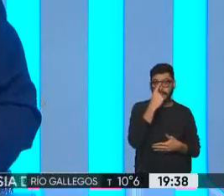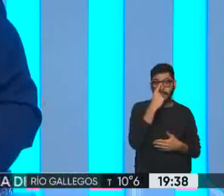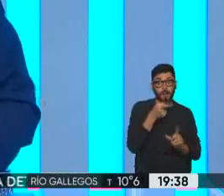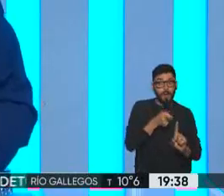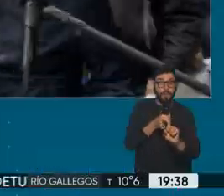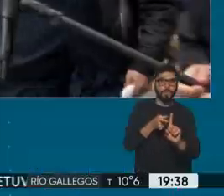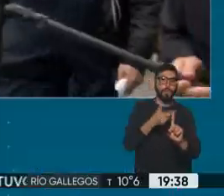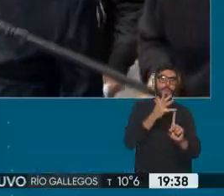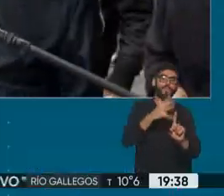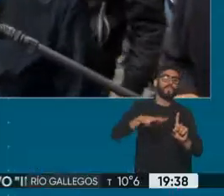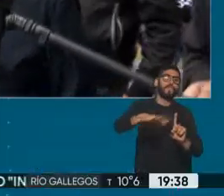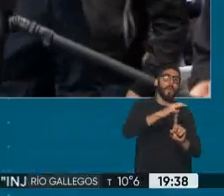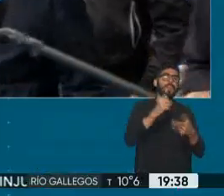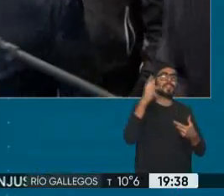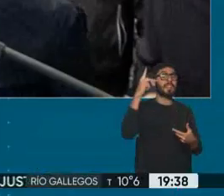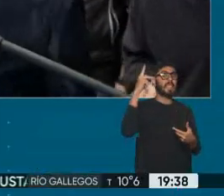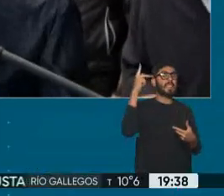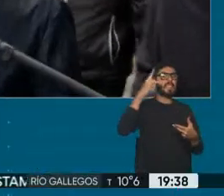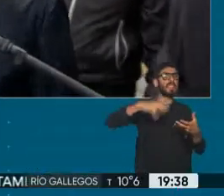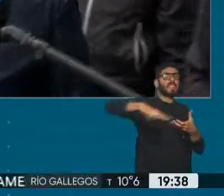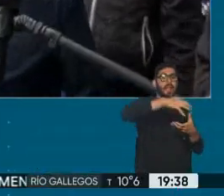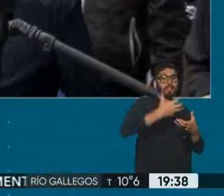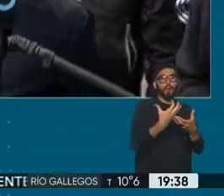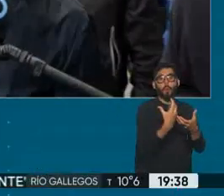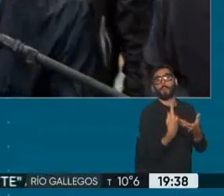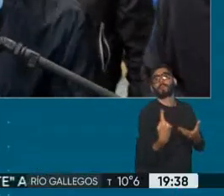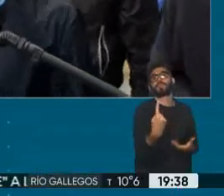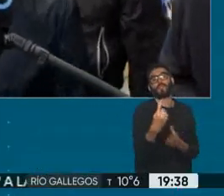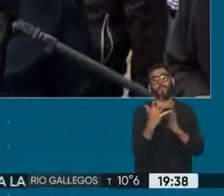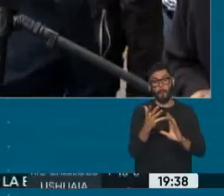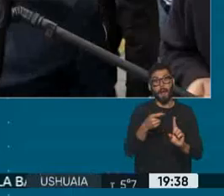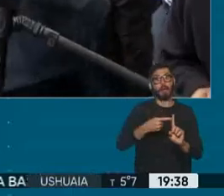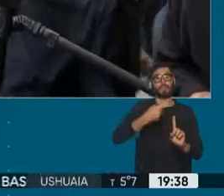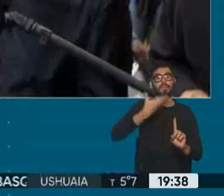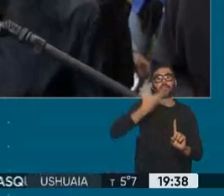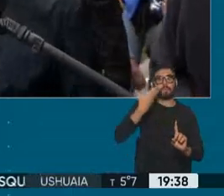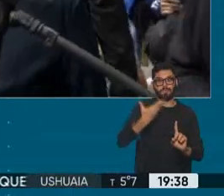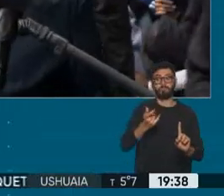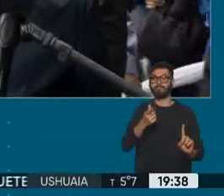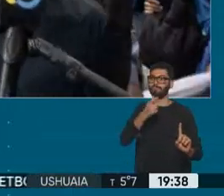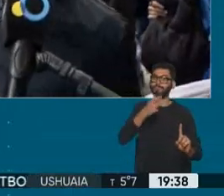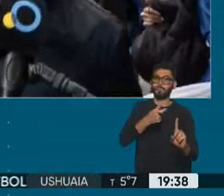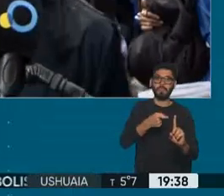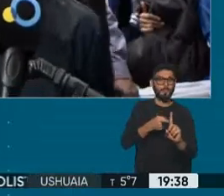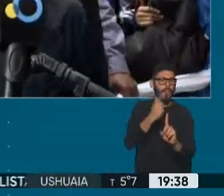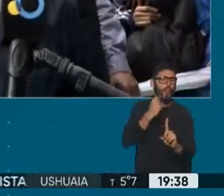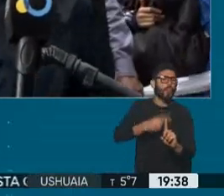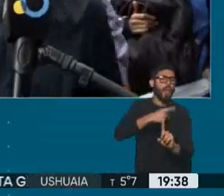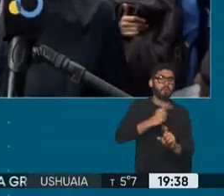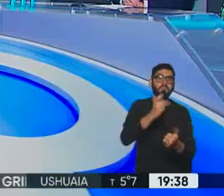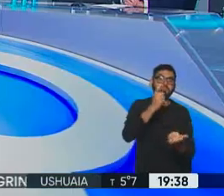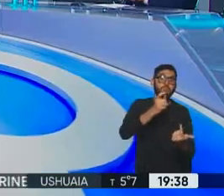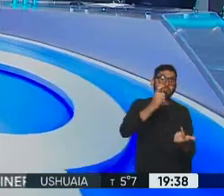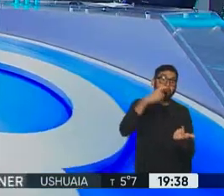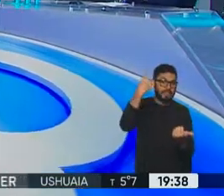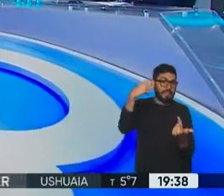del kirchnerismo. Ahí está. Es el vocero del kirchnerismo. Vamos a repasar algunos de los dichos del Cuervo Larroque. Durante estos últimos días viene hablando